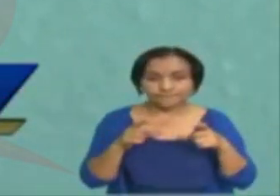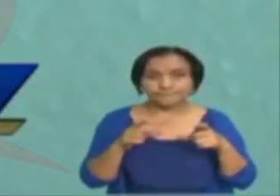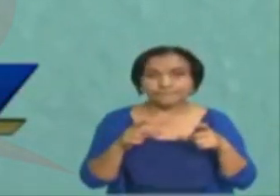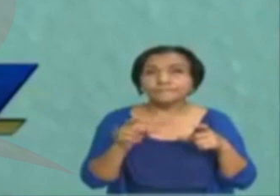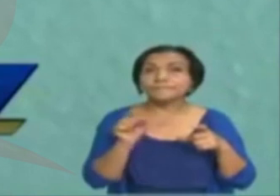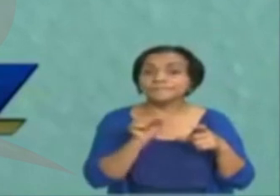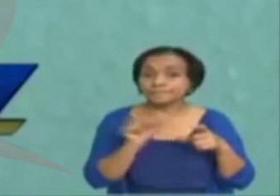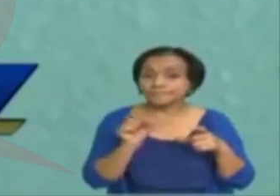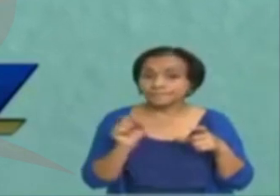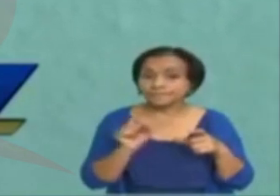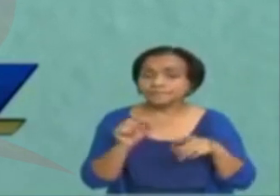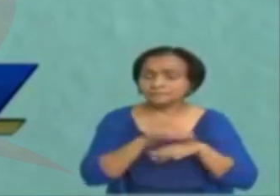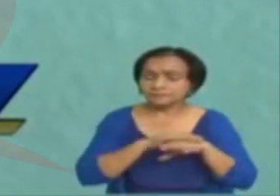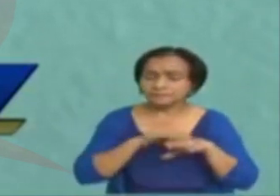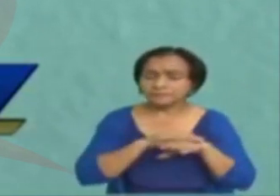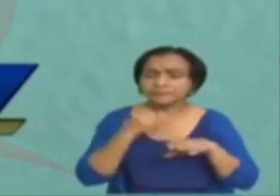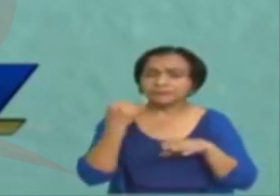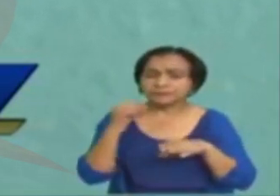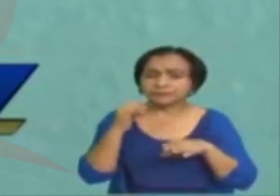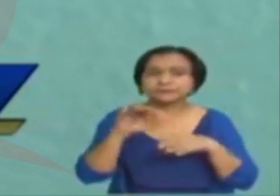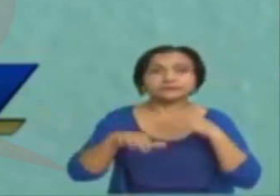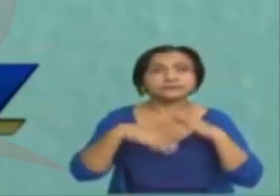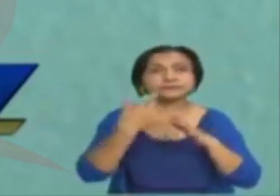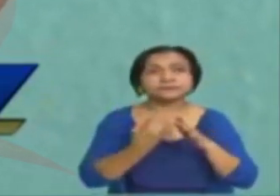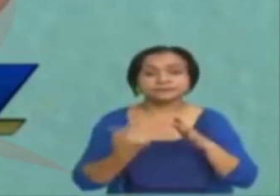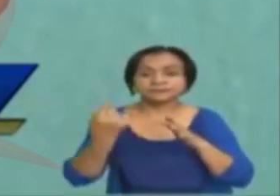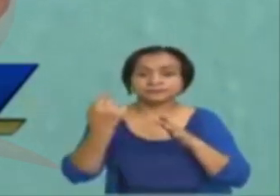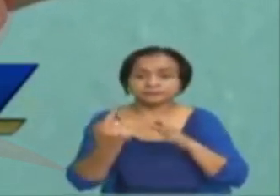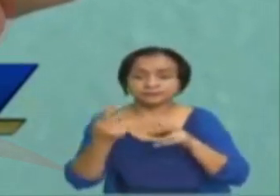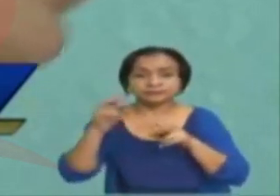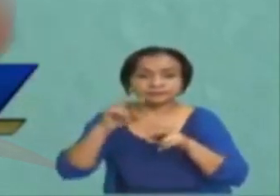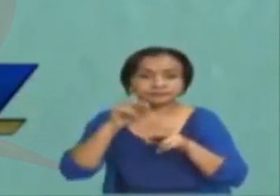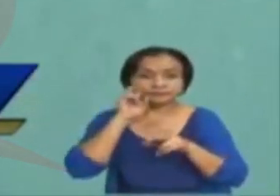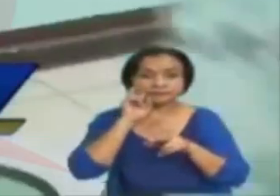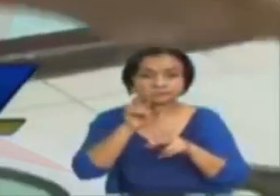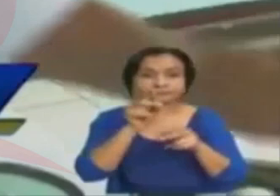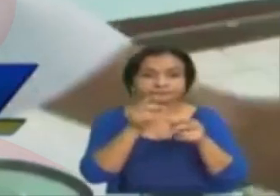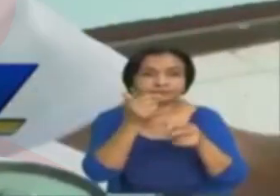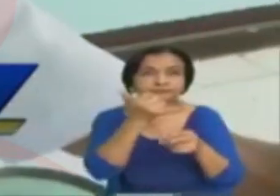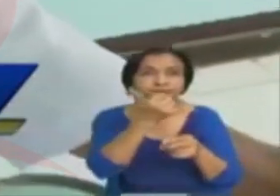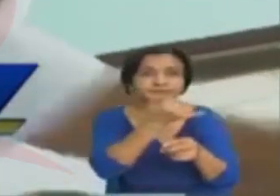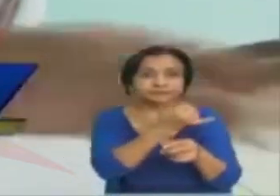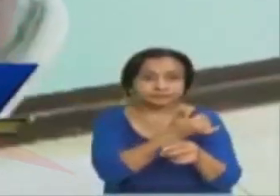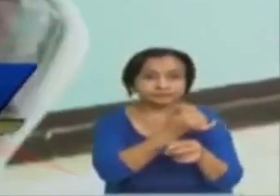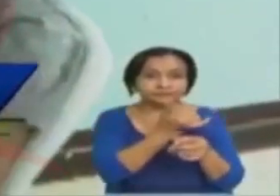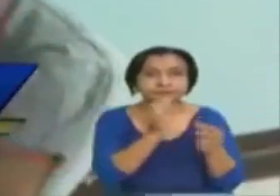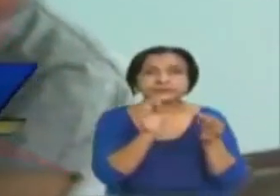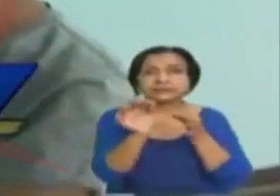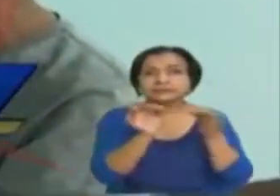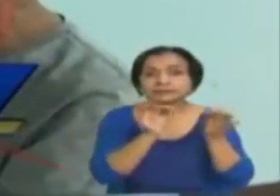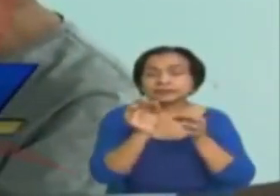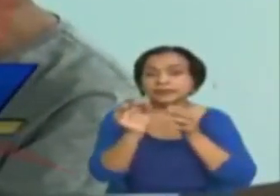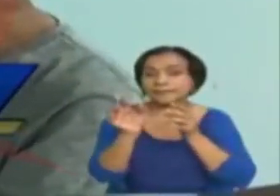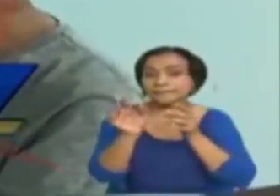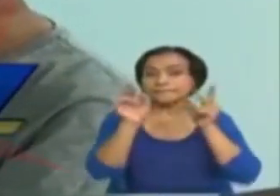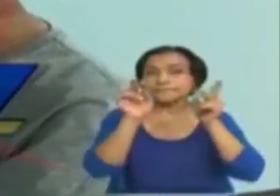el nombre de Dios. Vamos adelante. Además, Murillo informó que Nicaragua recibirá más de 800.000 dosis de Sputnik Light,